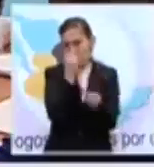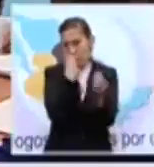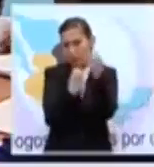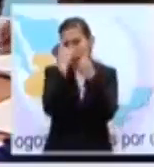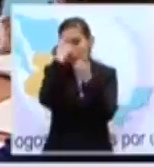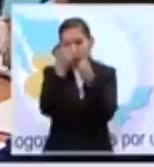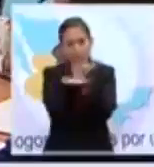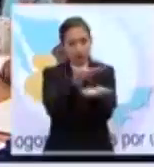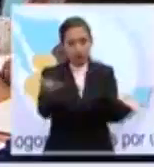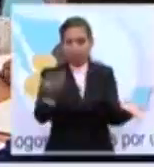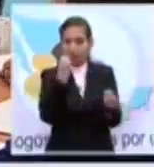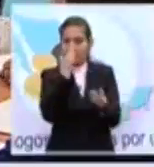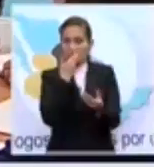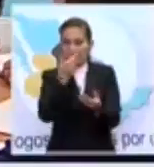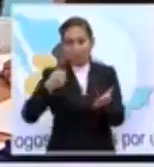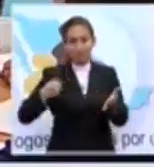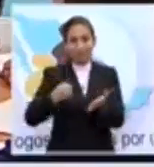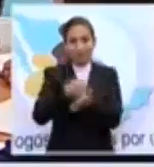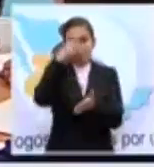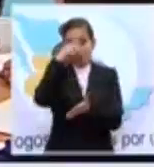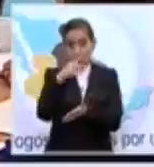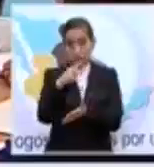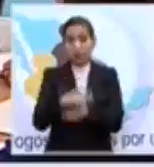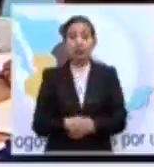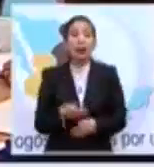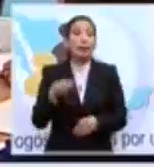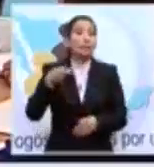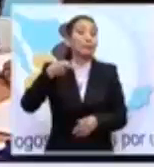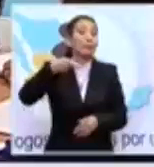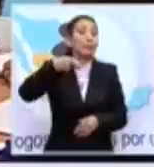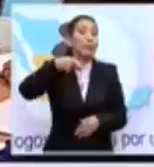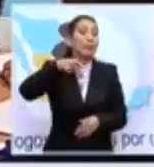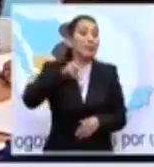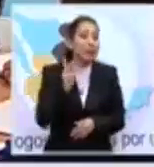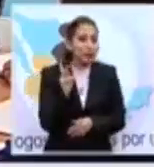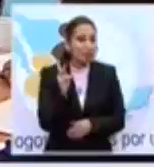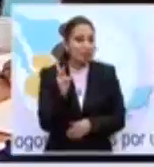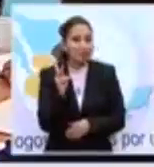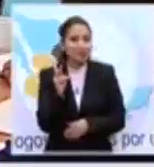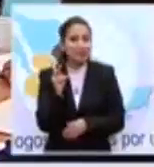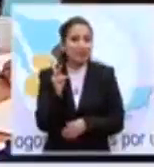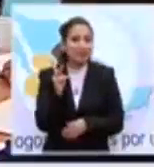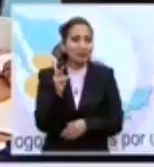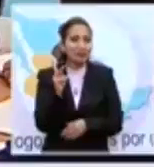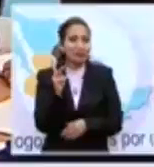que la gente esté bien alimentada en México. Sin embargo,